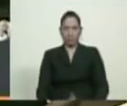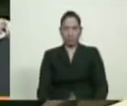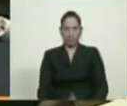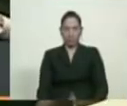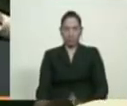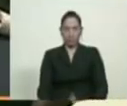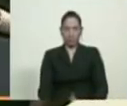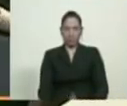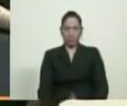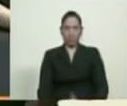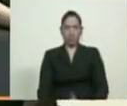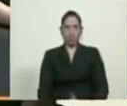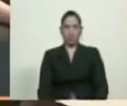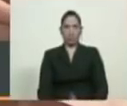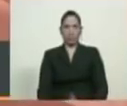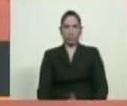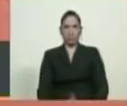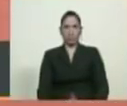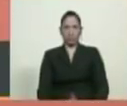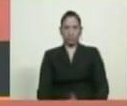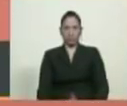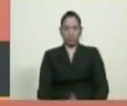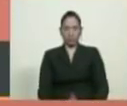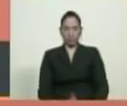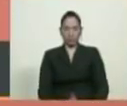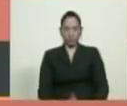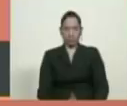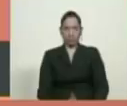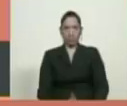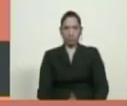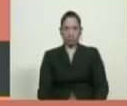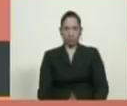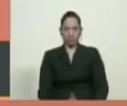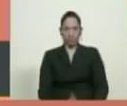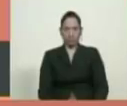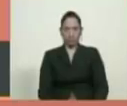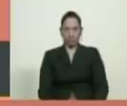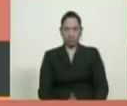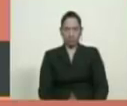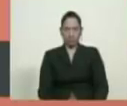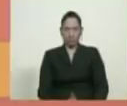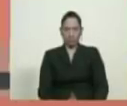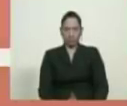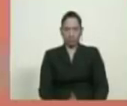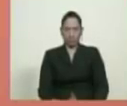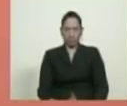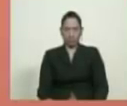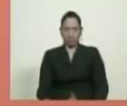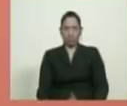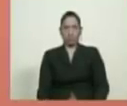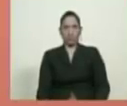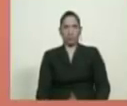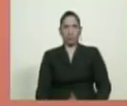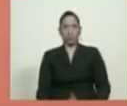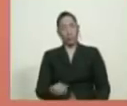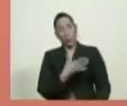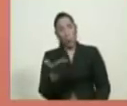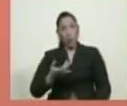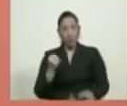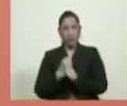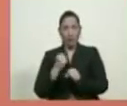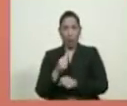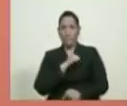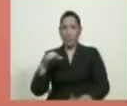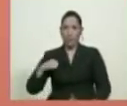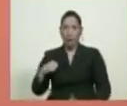Los empresarios a través del sistema TIUNA del Instituto Venezolano de los Seguros Sociales. Pero si usted es una trabajadora privada